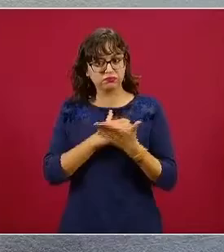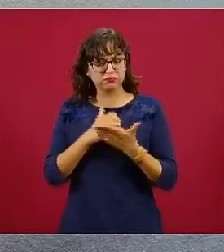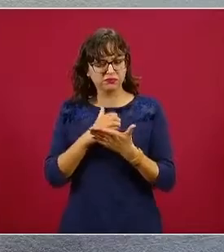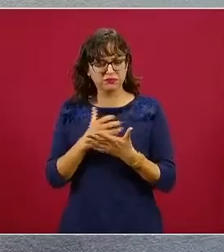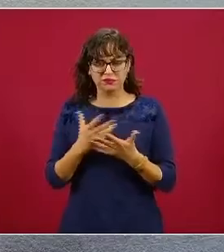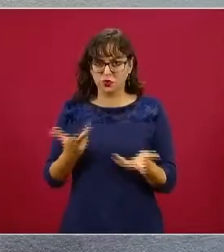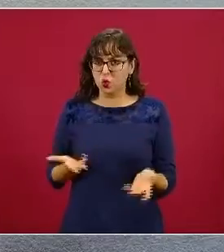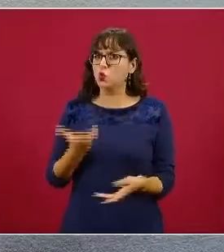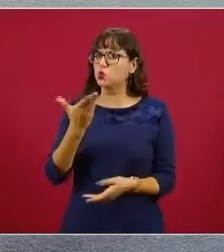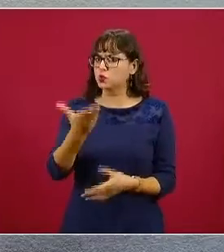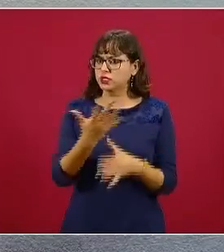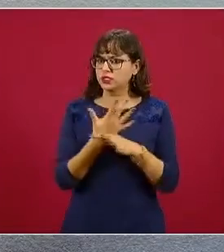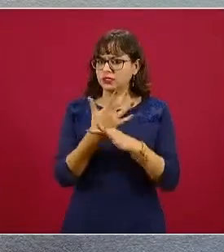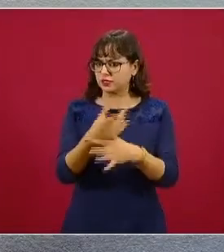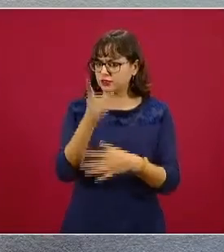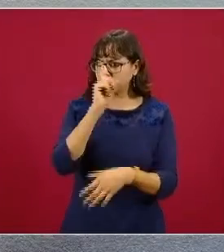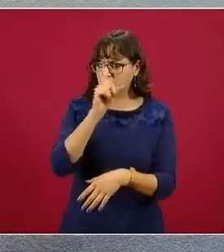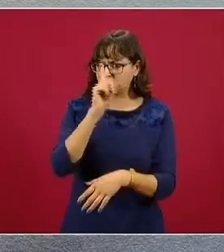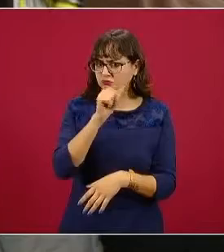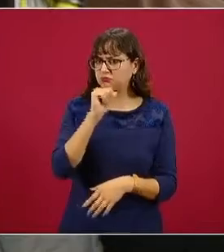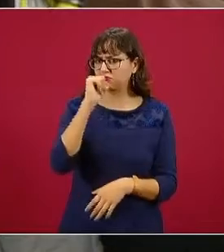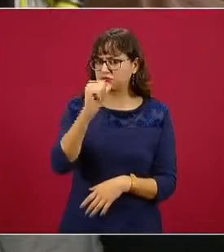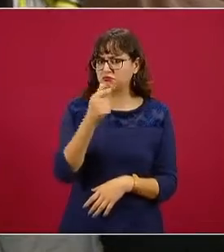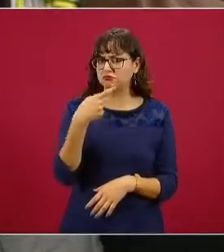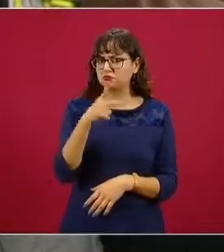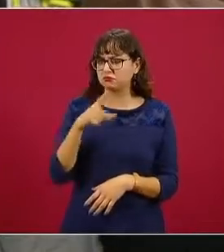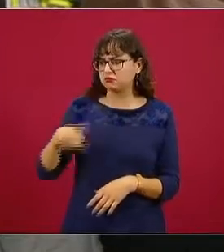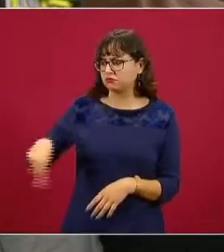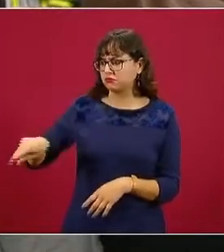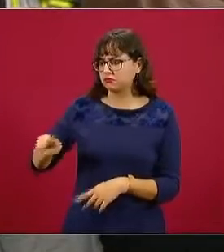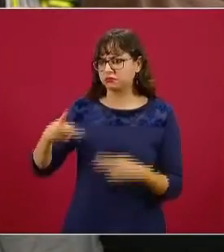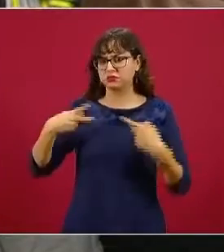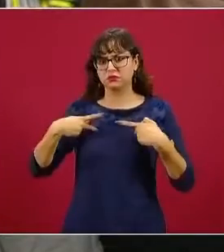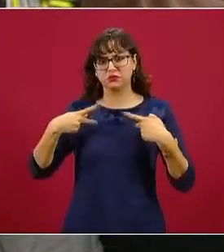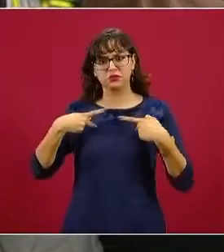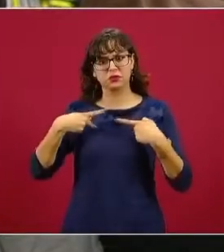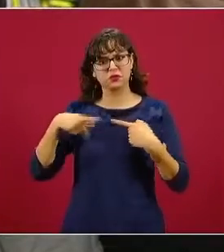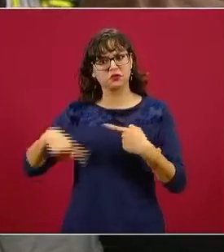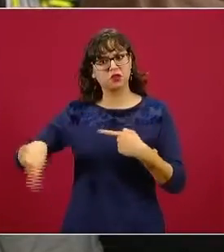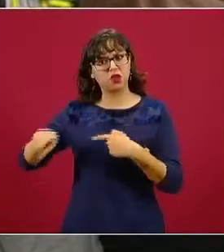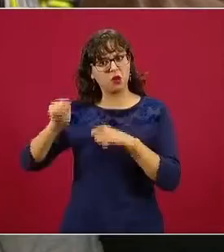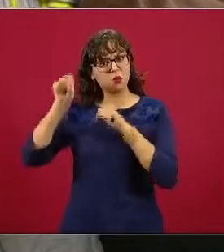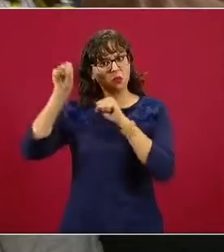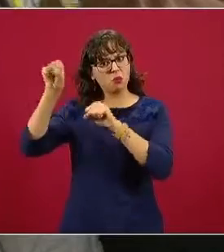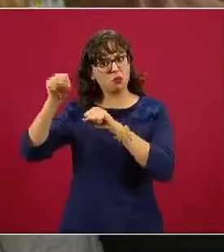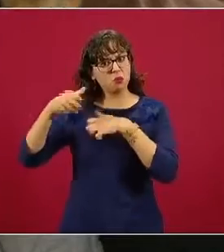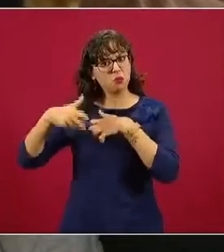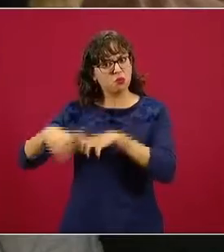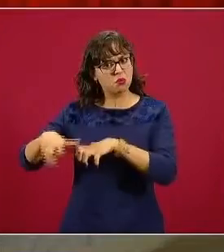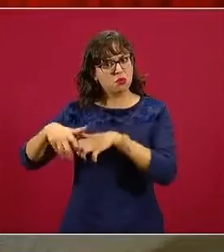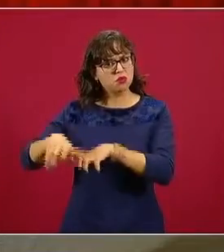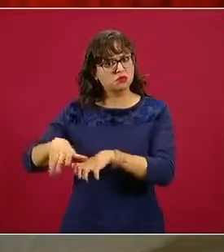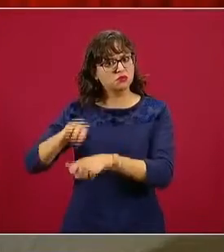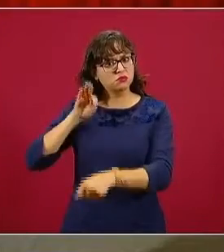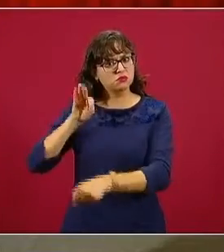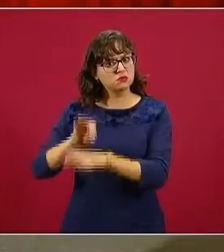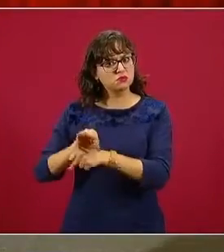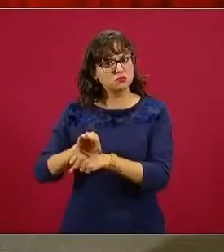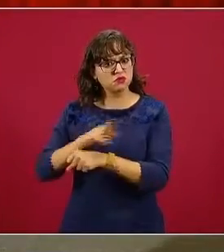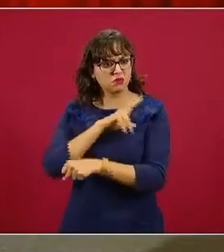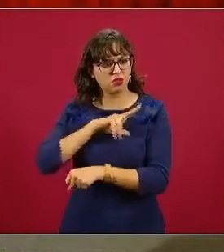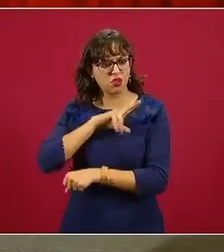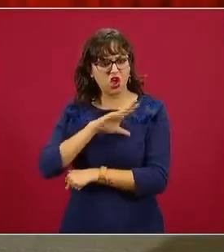es recomendable precisamente para el tratamiento de COVID, sin embargo, pues ayer llamó la atención. ¿Podría dar su postura, por favor? Con mucho